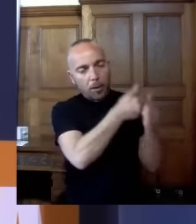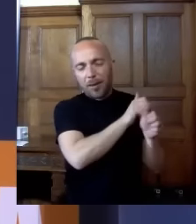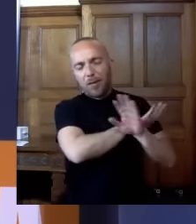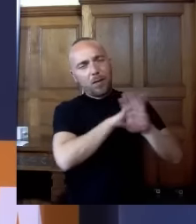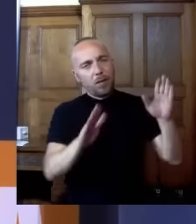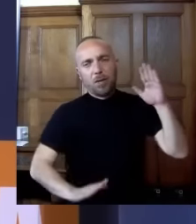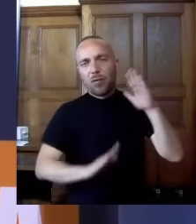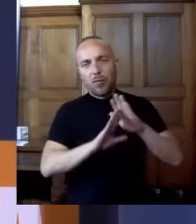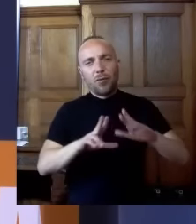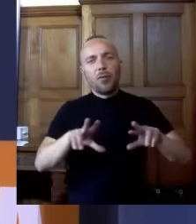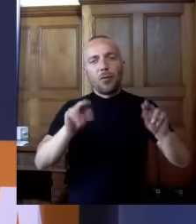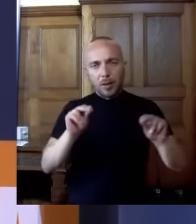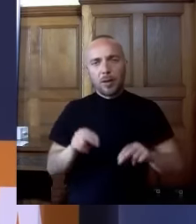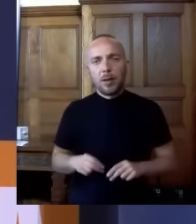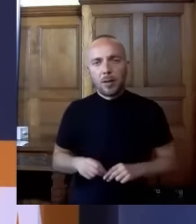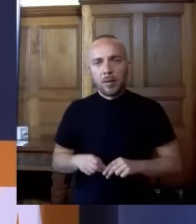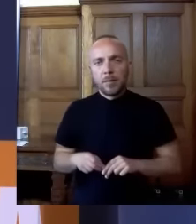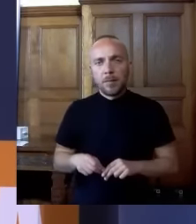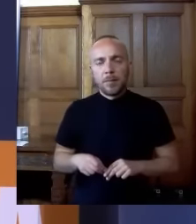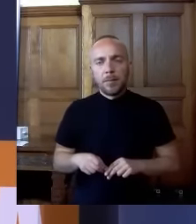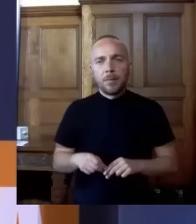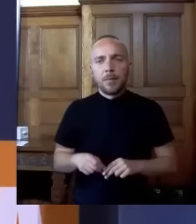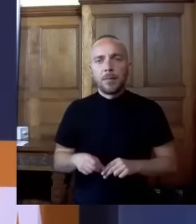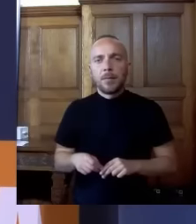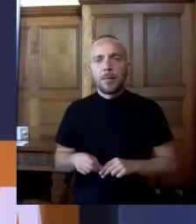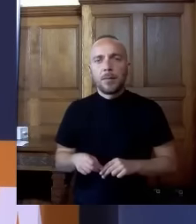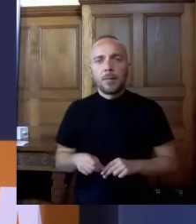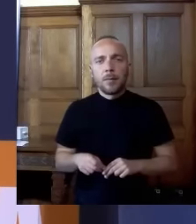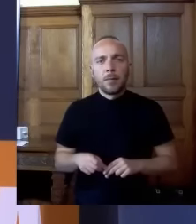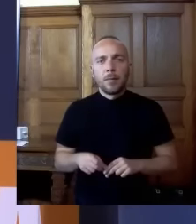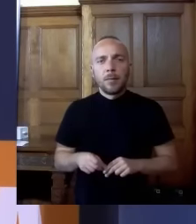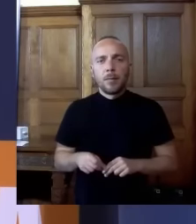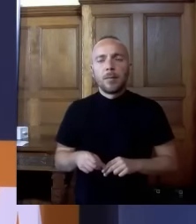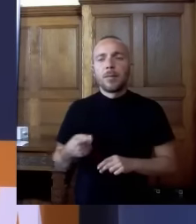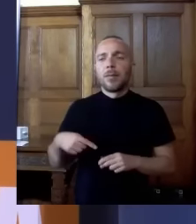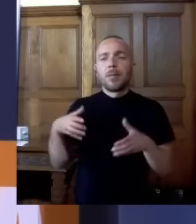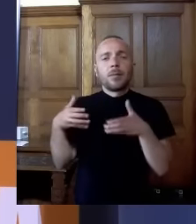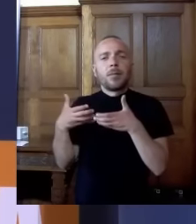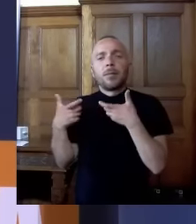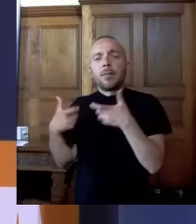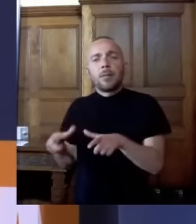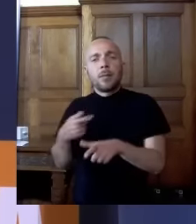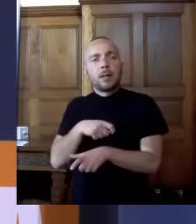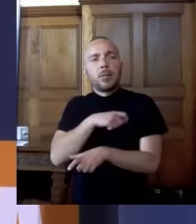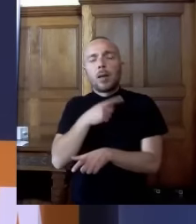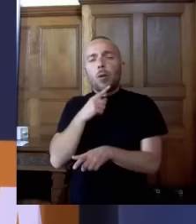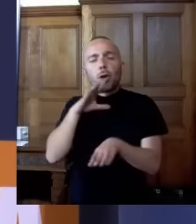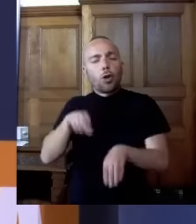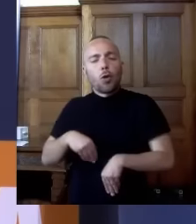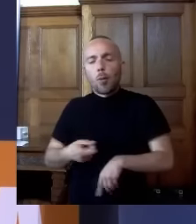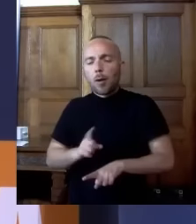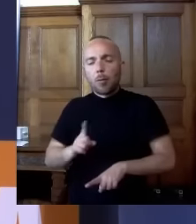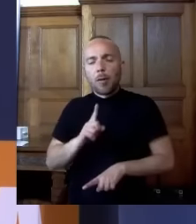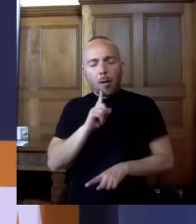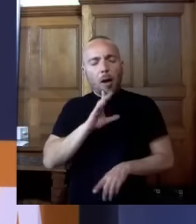Vasco hay una fuerza en euscadi que no se va a conformar y que va a asumir el coste político de